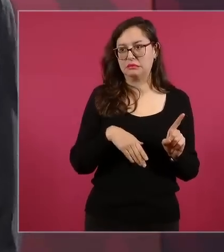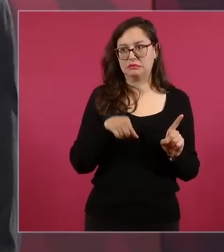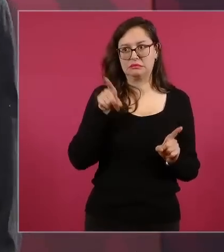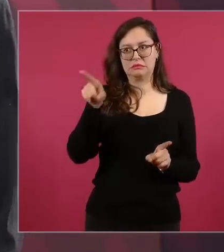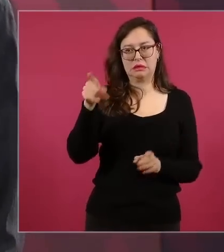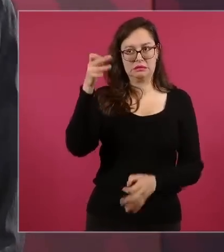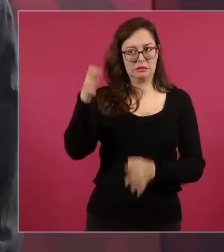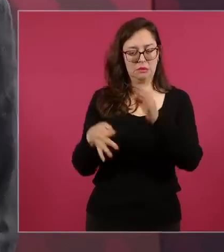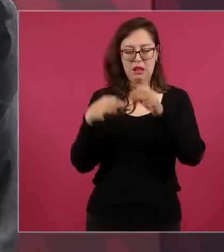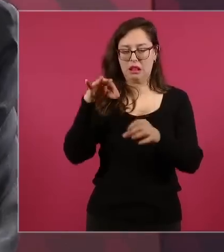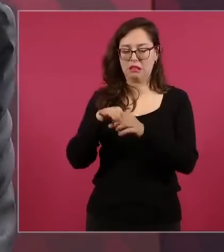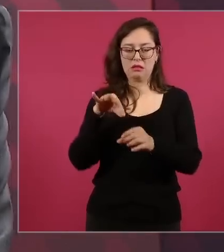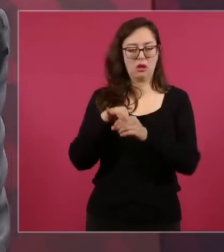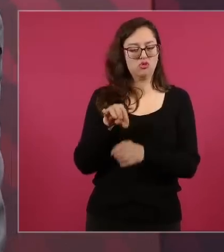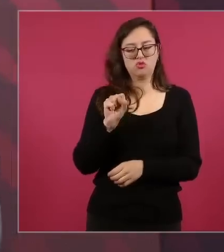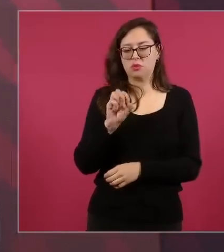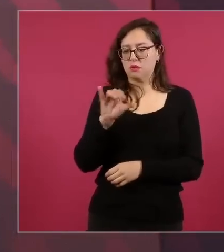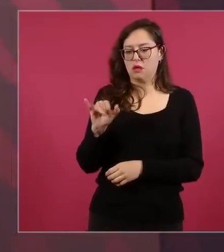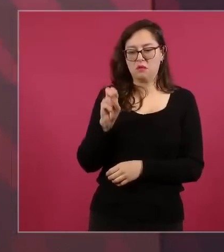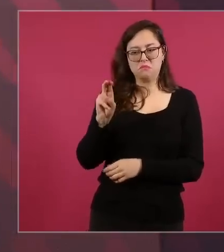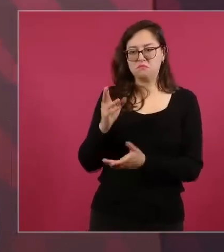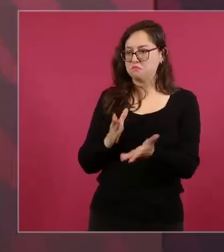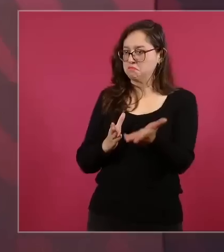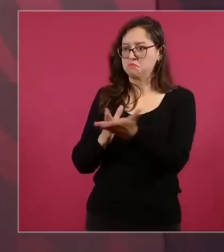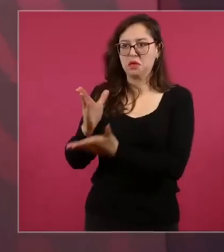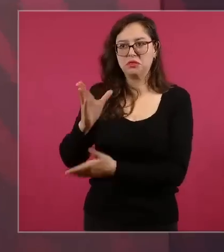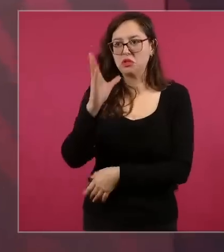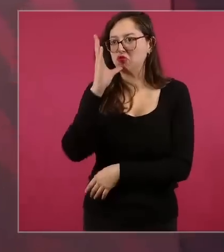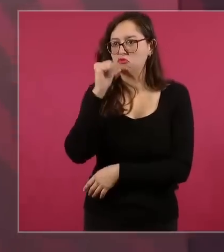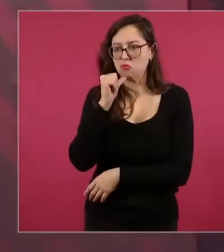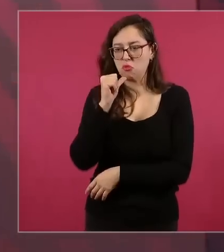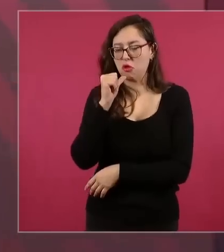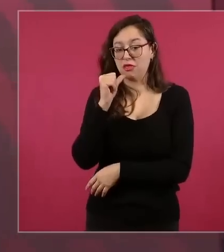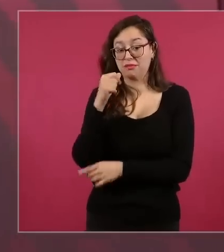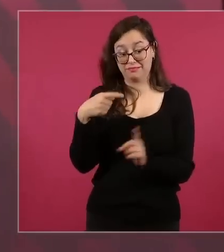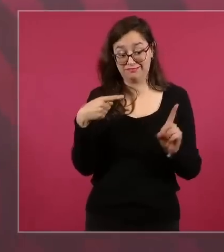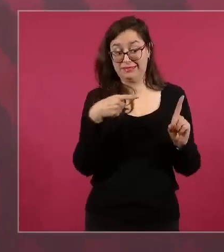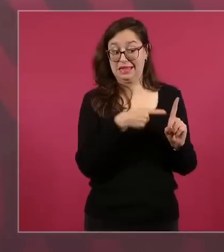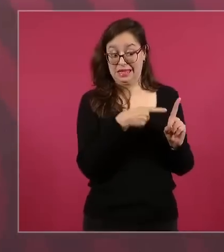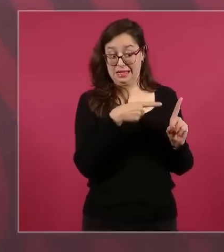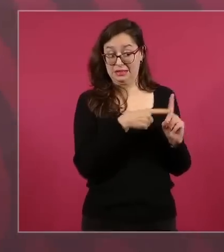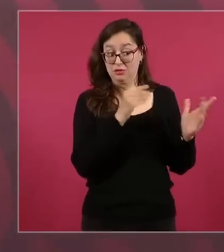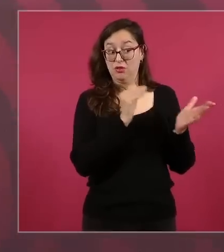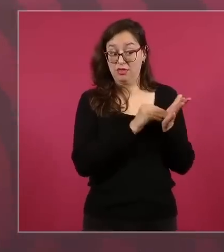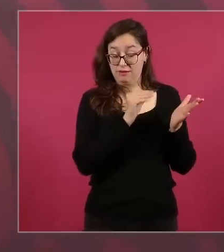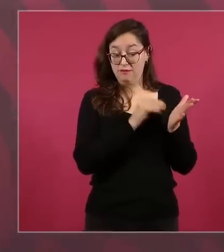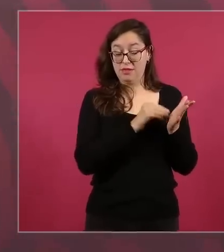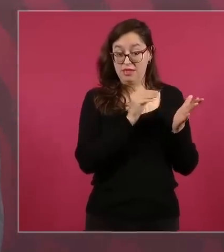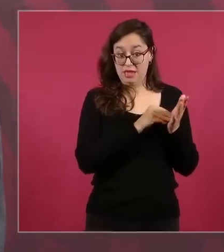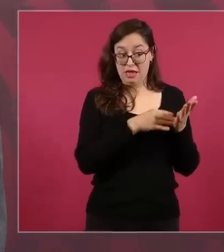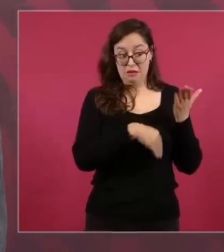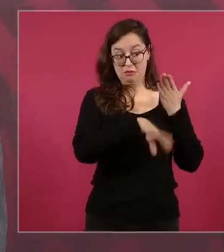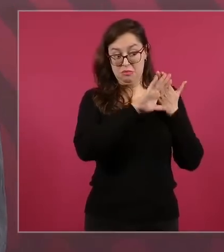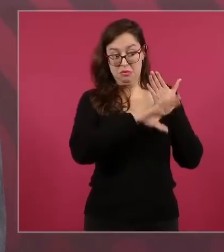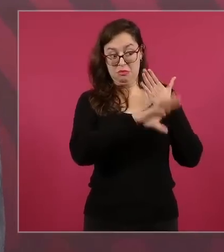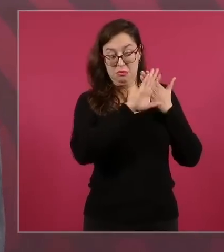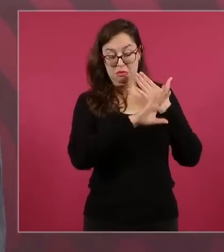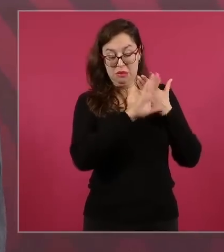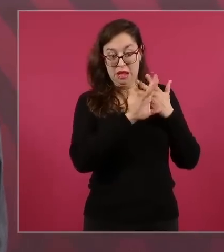dinero, que al final de cuentas es dinero del pueblo, dinero del presupuesto público, que otra mentira,